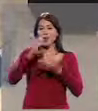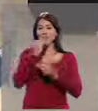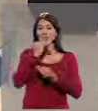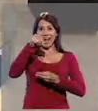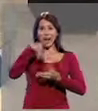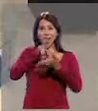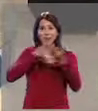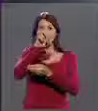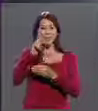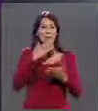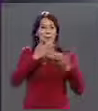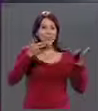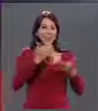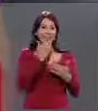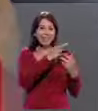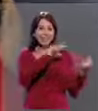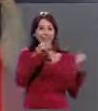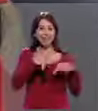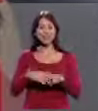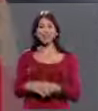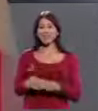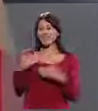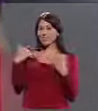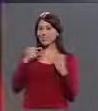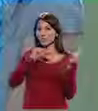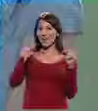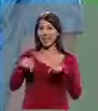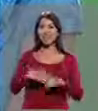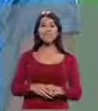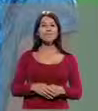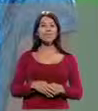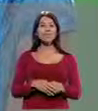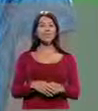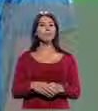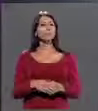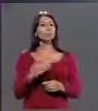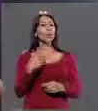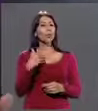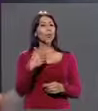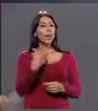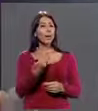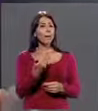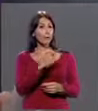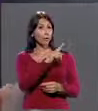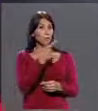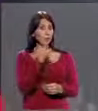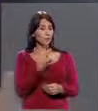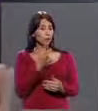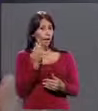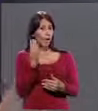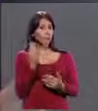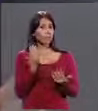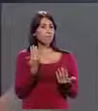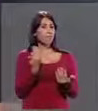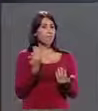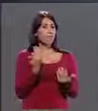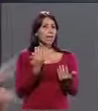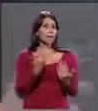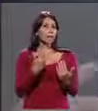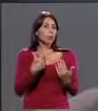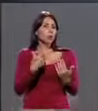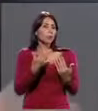Universidad de Costa Rica bienvenida Gisel y gracias por acompañarnos es un gusto estar acá cuando usted me mencionaba fuera cámara